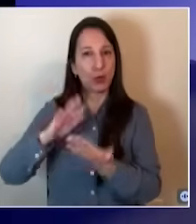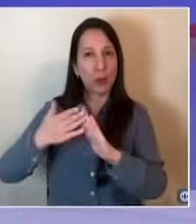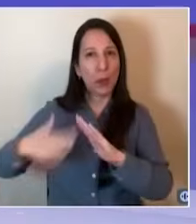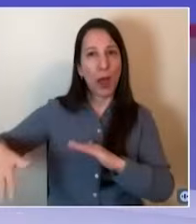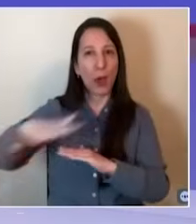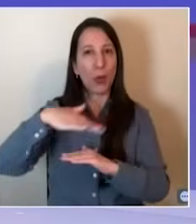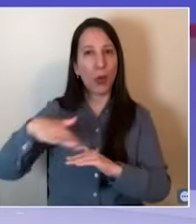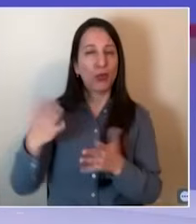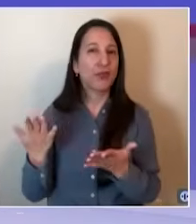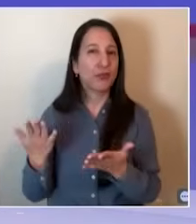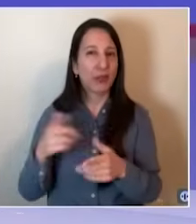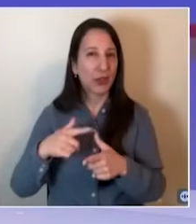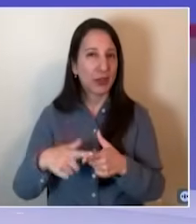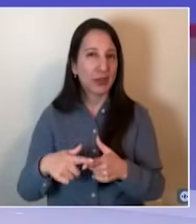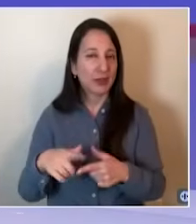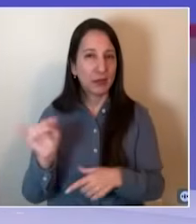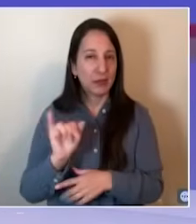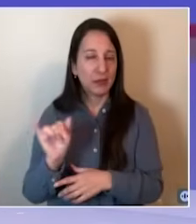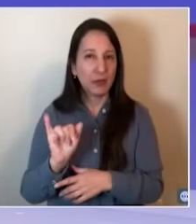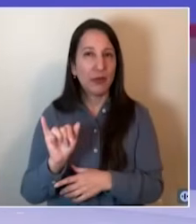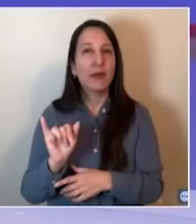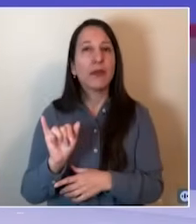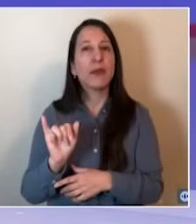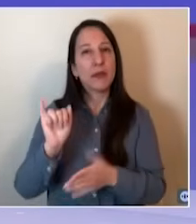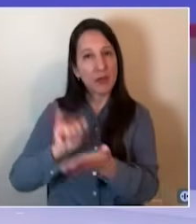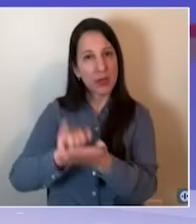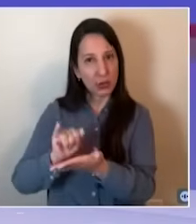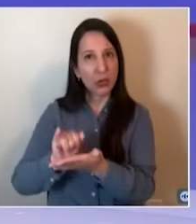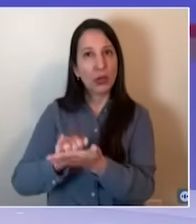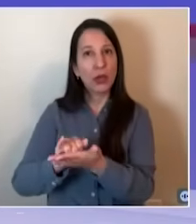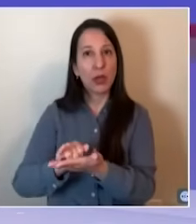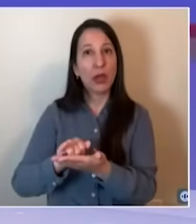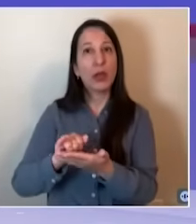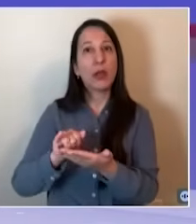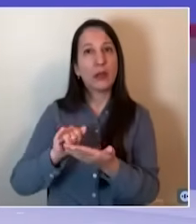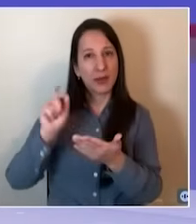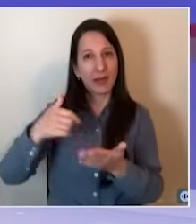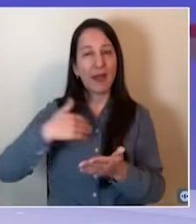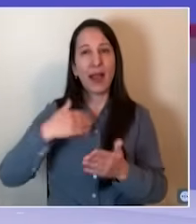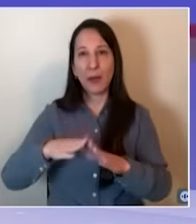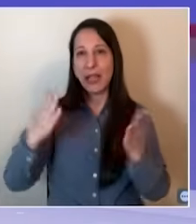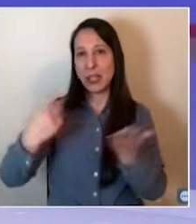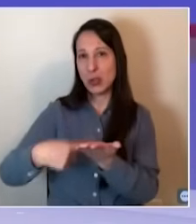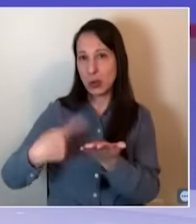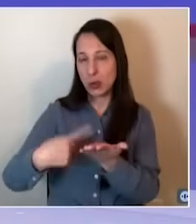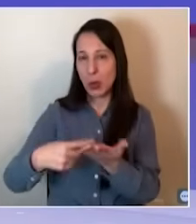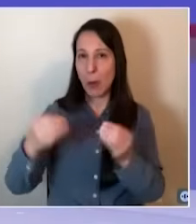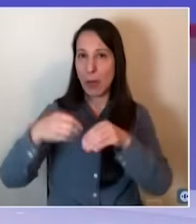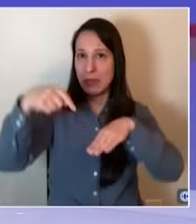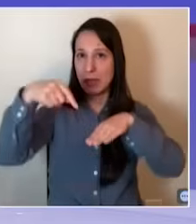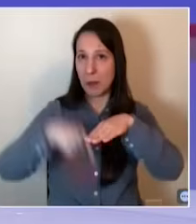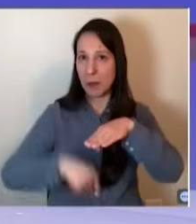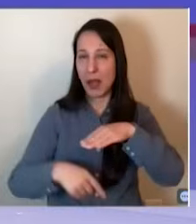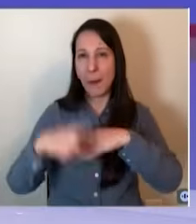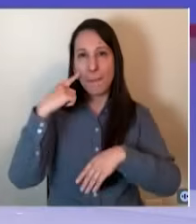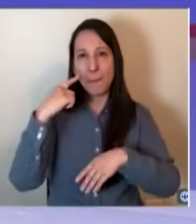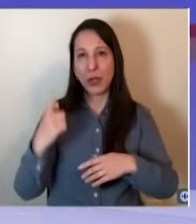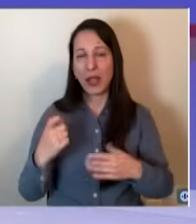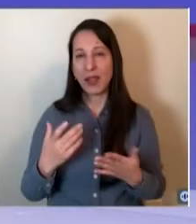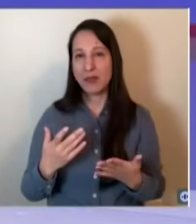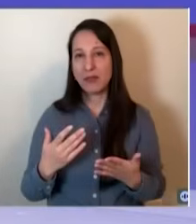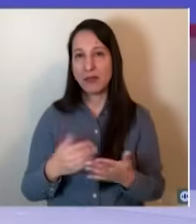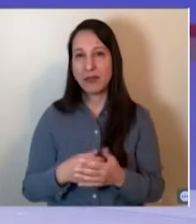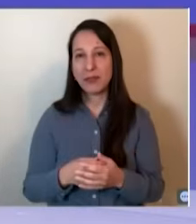Entonces, estas son las cosas que yo creo que sí merecen una discusión más amplia, porque volvemos a algo